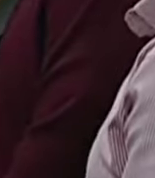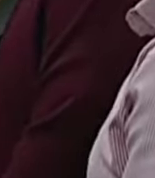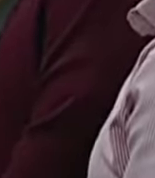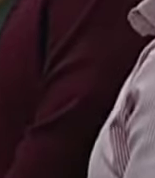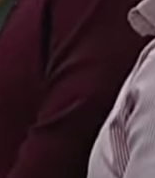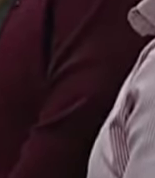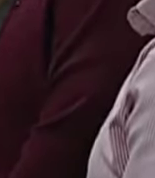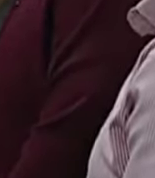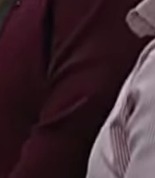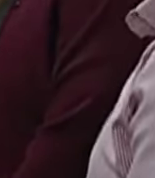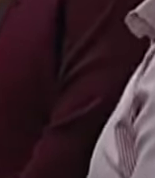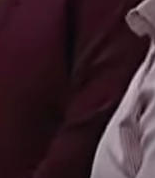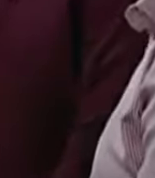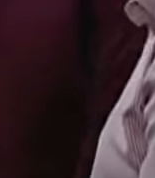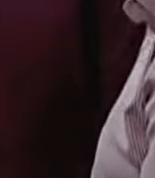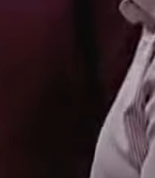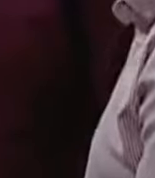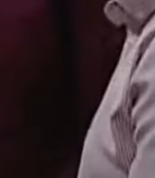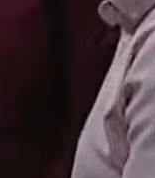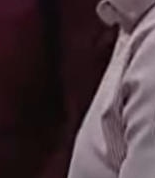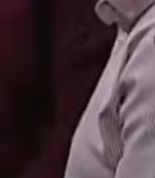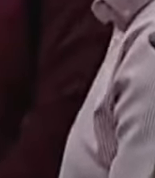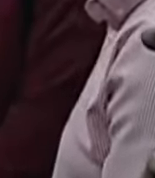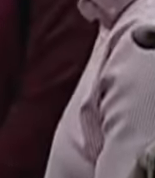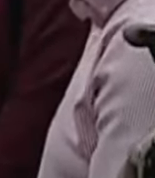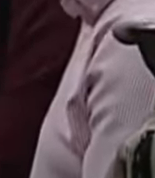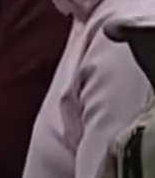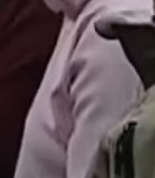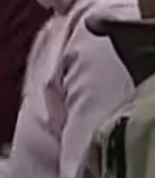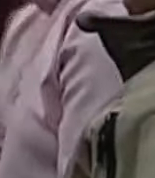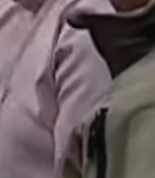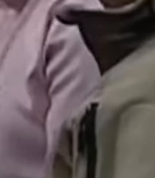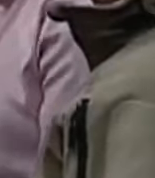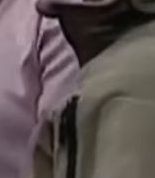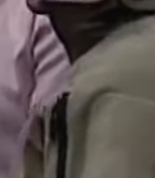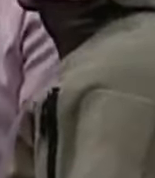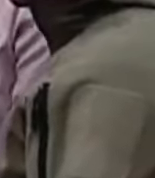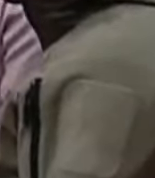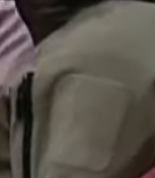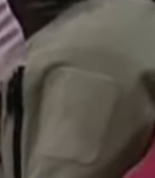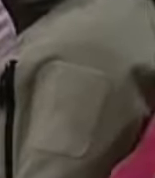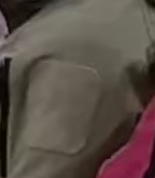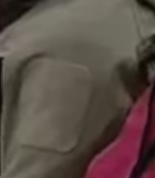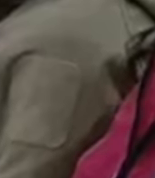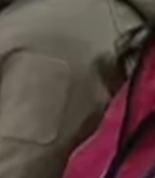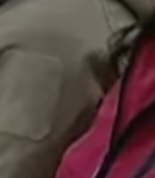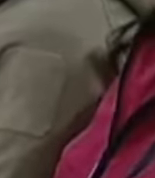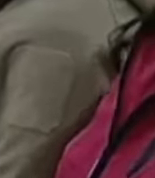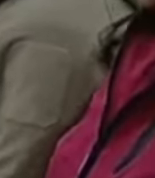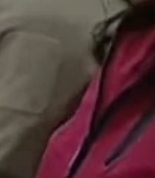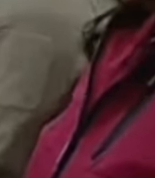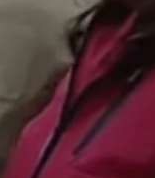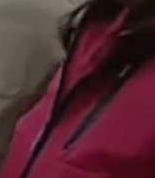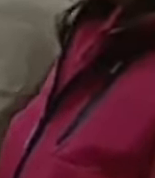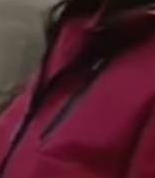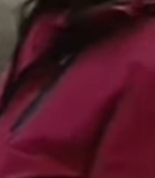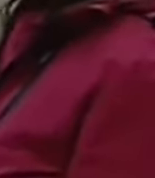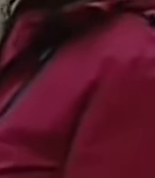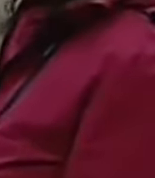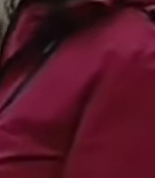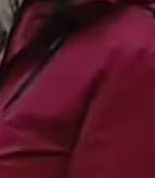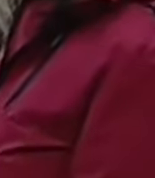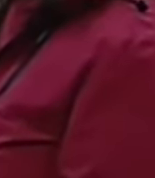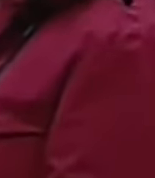5 generaciones que han venido sentando las bases materiales y espirituales de la sociedad socialista. El